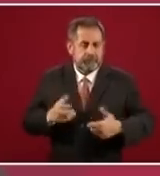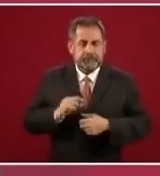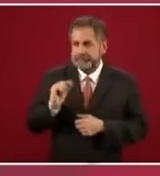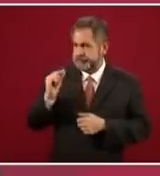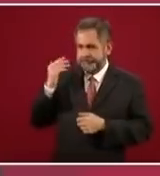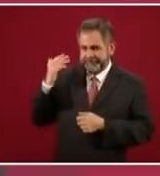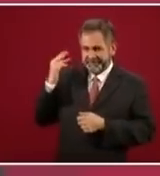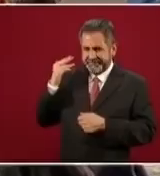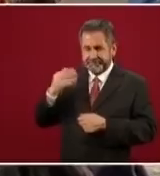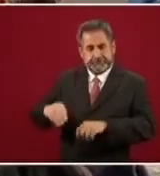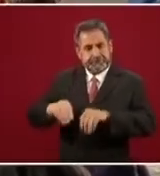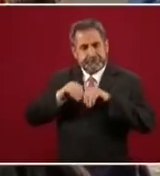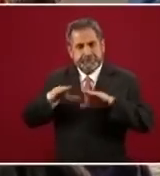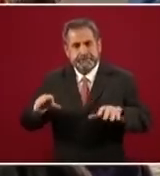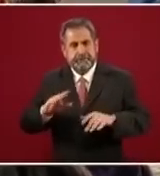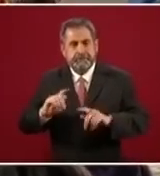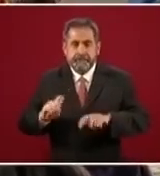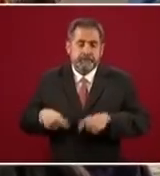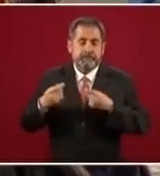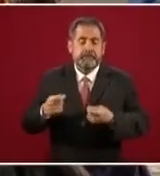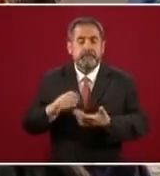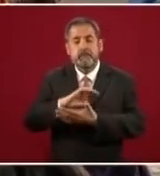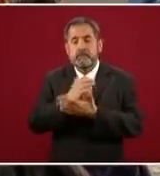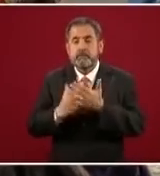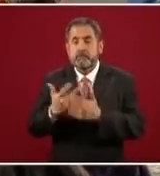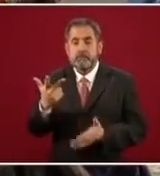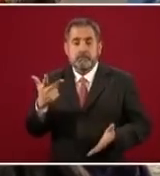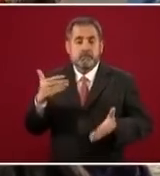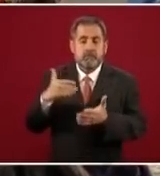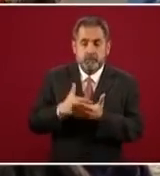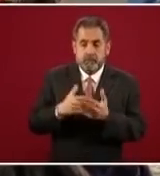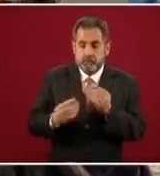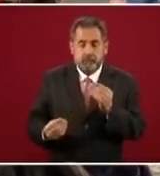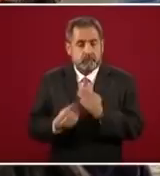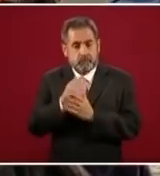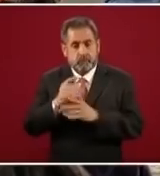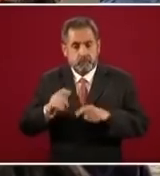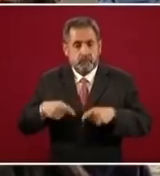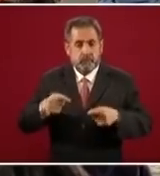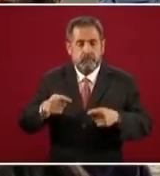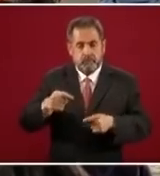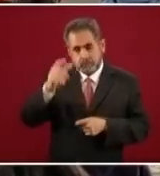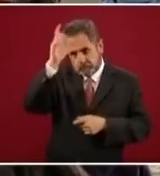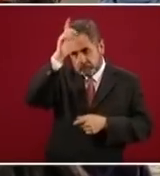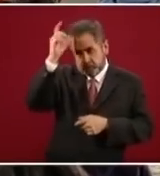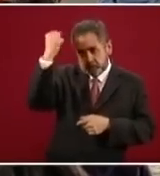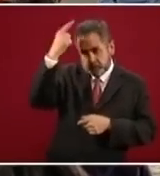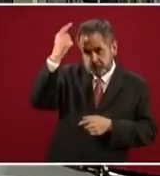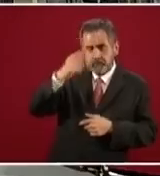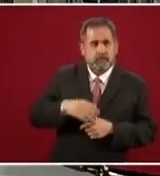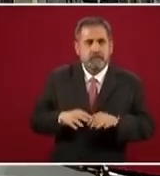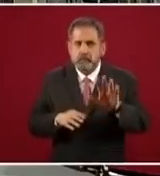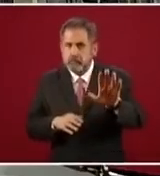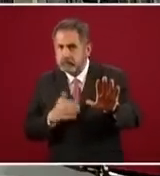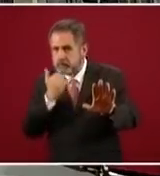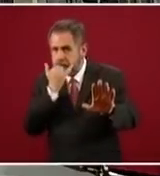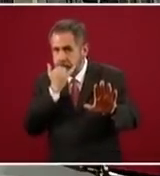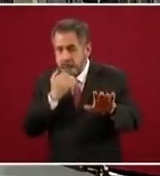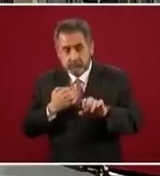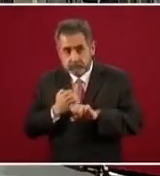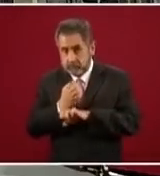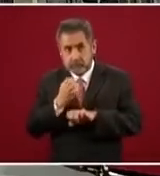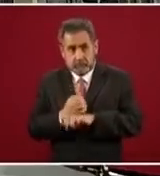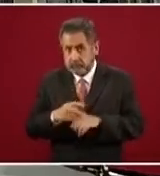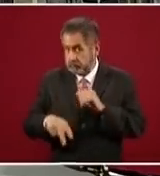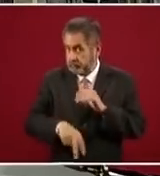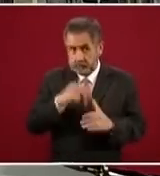algunas semanas que se habían contratado 8,000 nuevos personal de enfermería. Aunque en mi estado en particular está documentada la